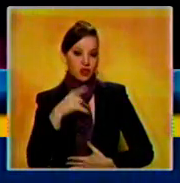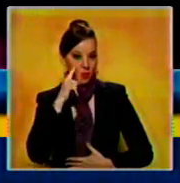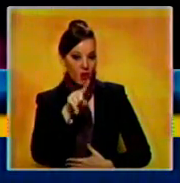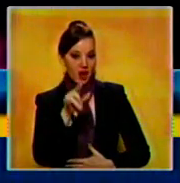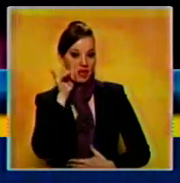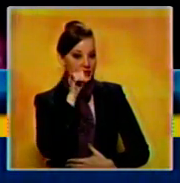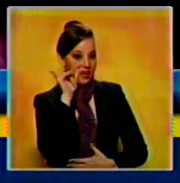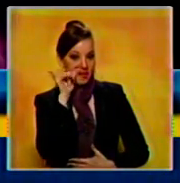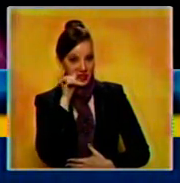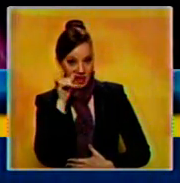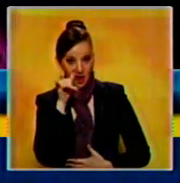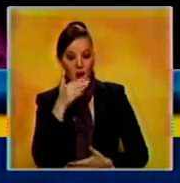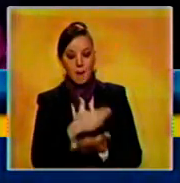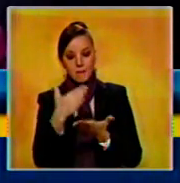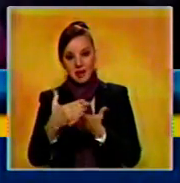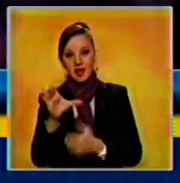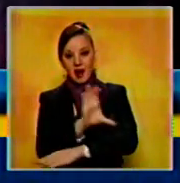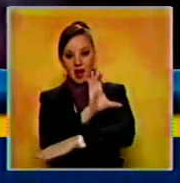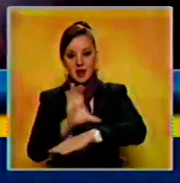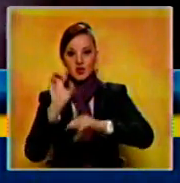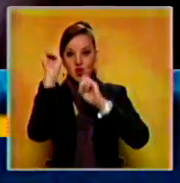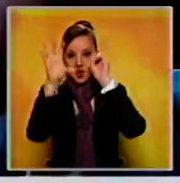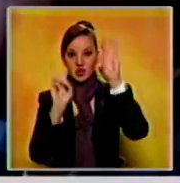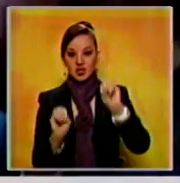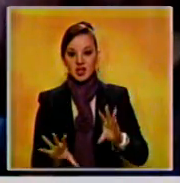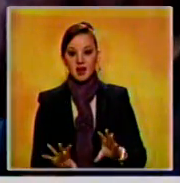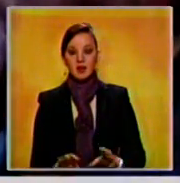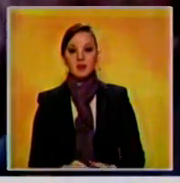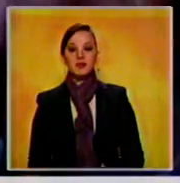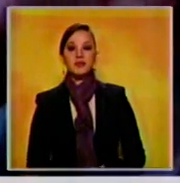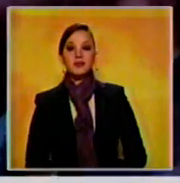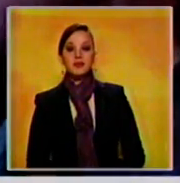video con parte de sus canciones en concierto.